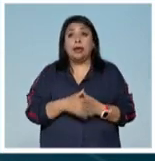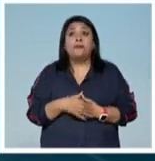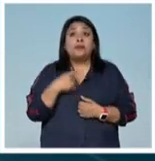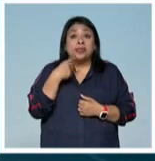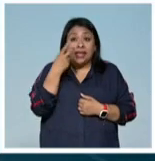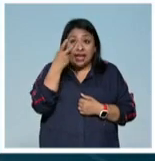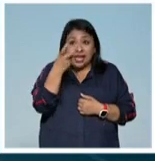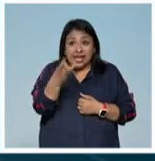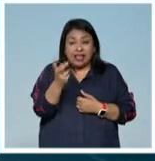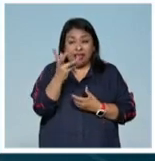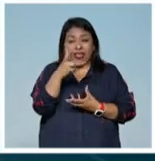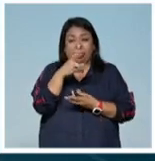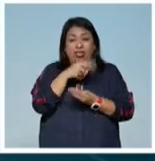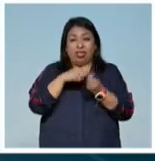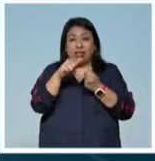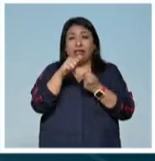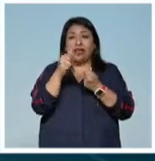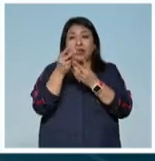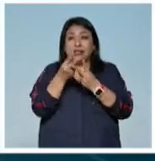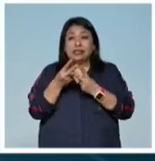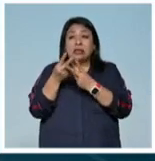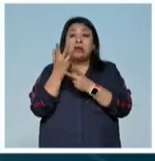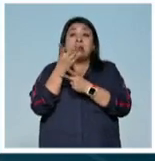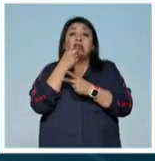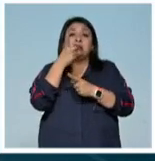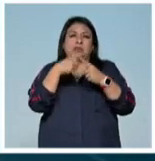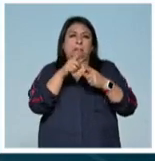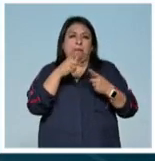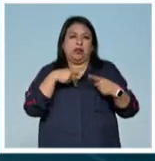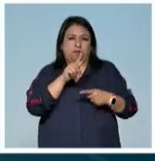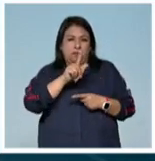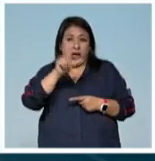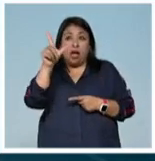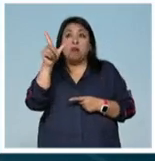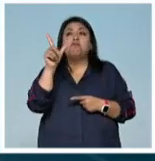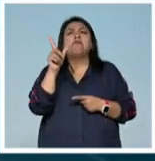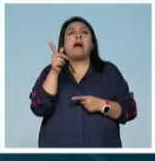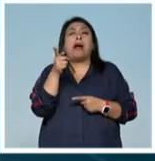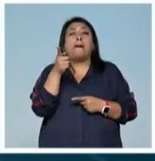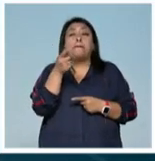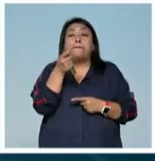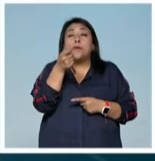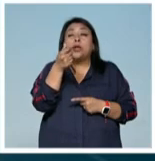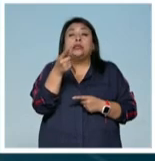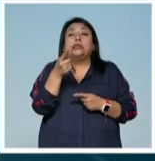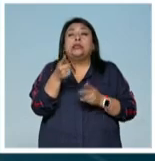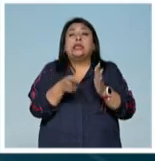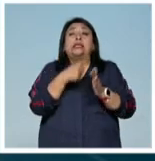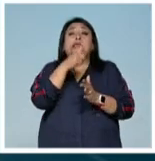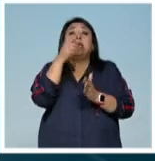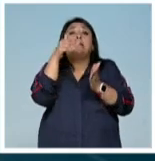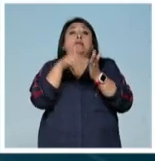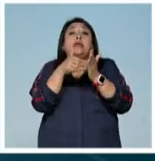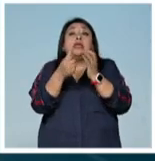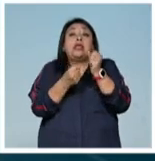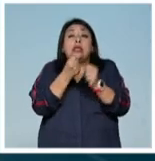Este tipo de trituración estelar, señalan los especialistas, ocurre muy pocas veces cada 100.000